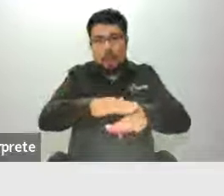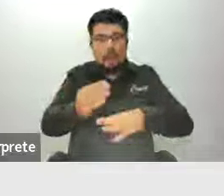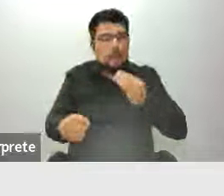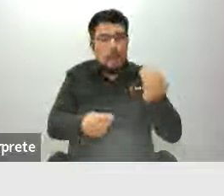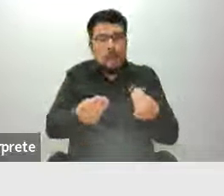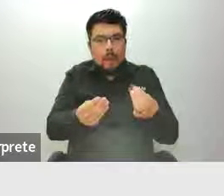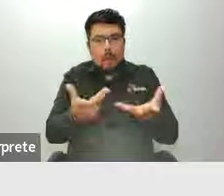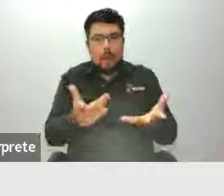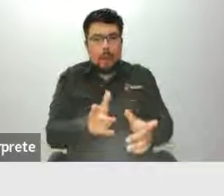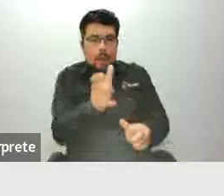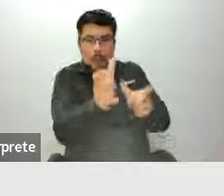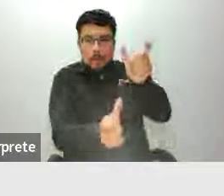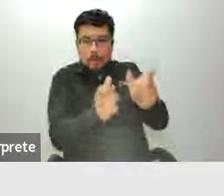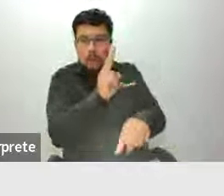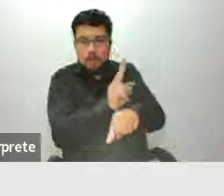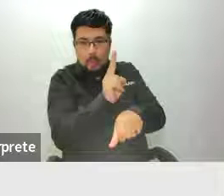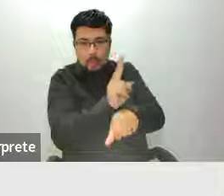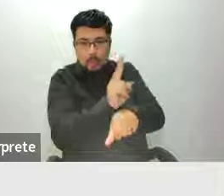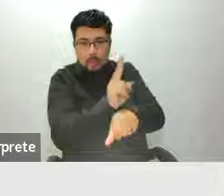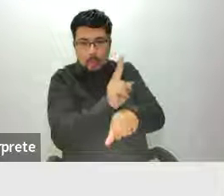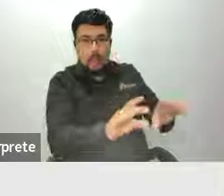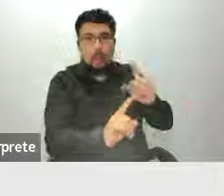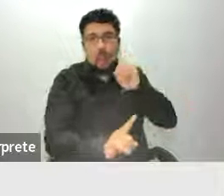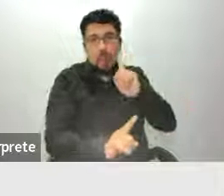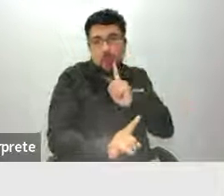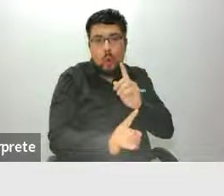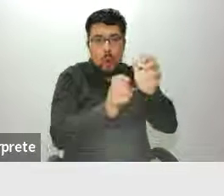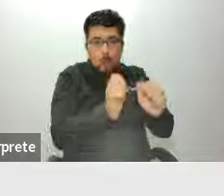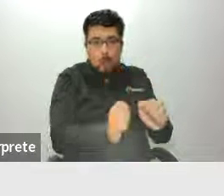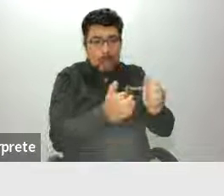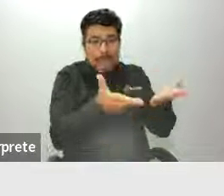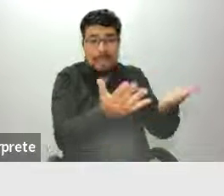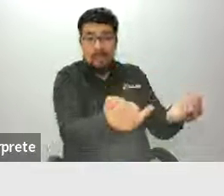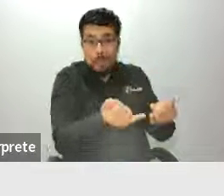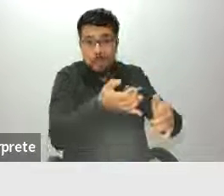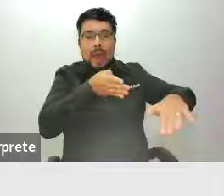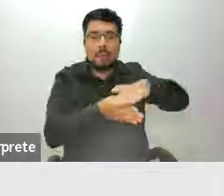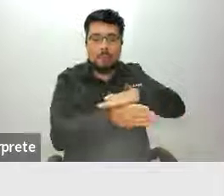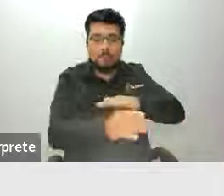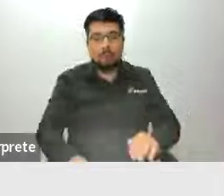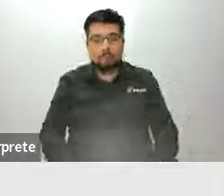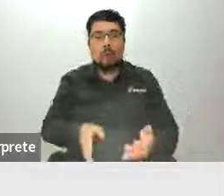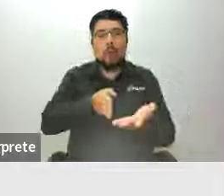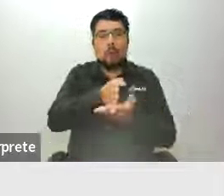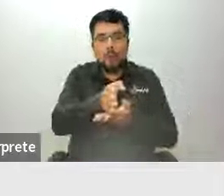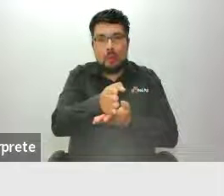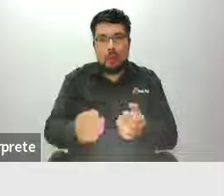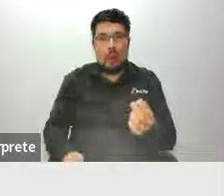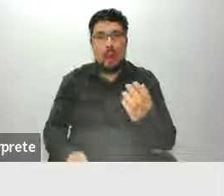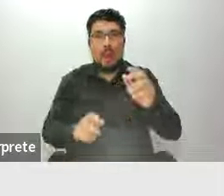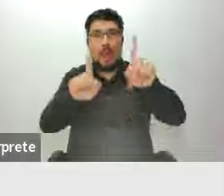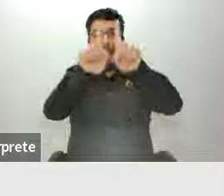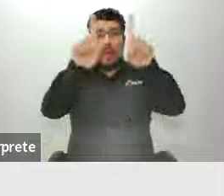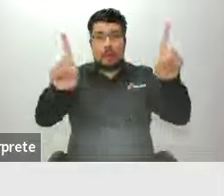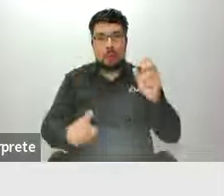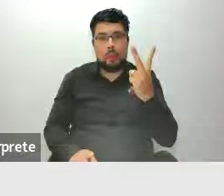educadores sordos de nuestro país tengan acceso a esa información. Partimos con dos capítulos arriba, con tres